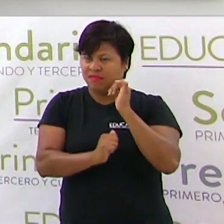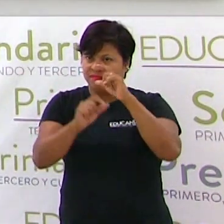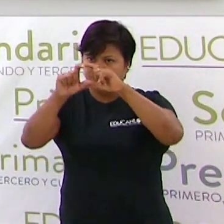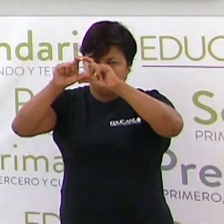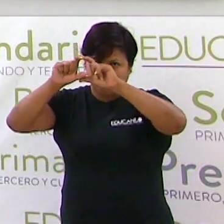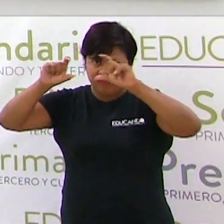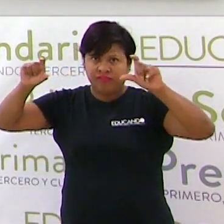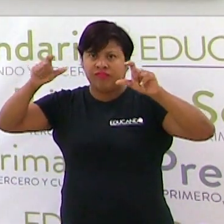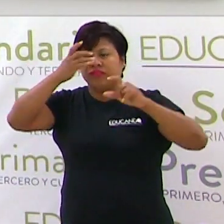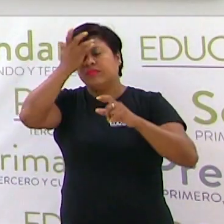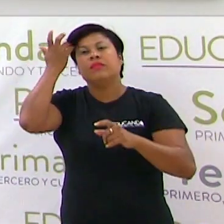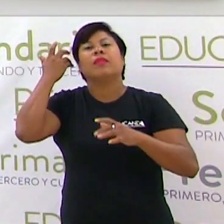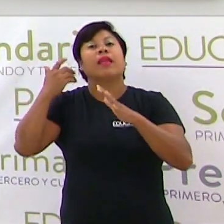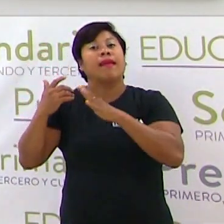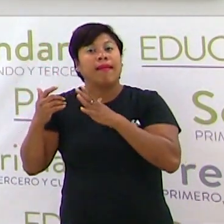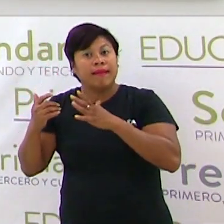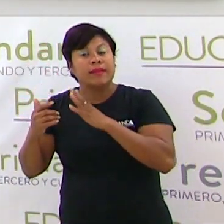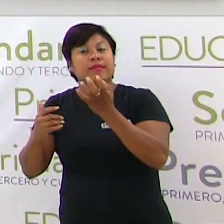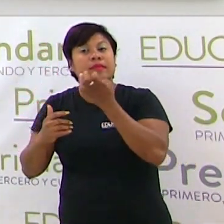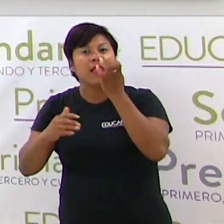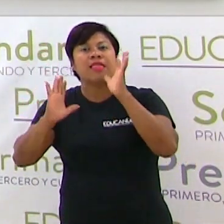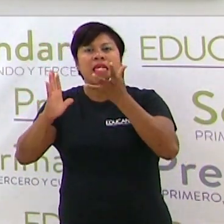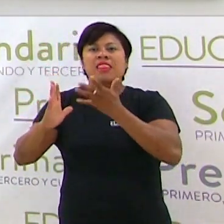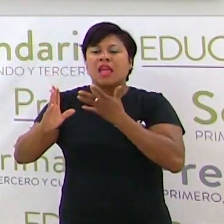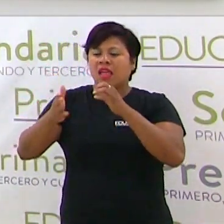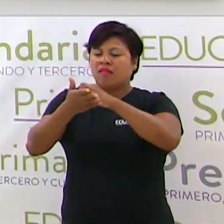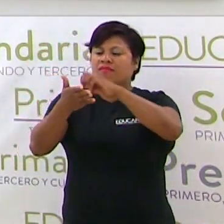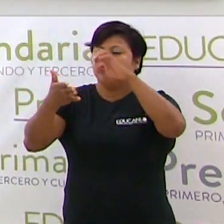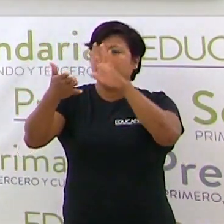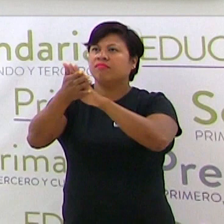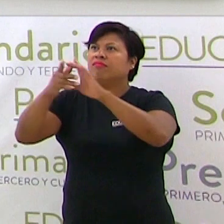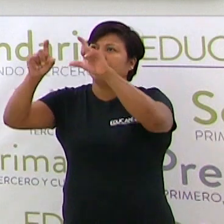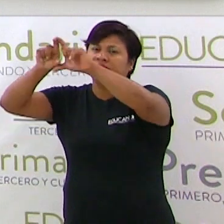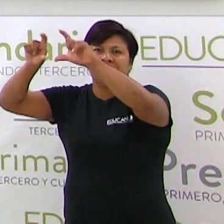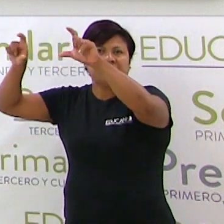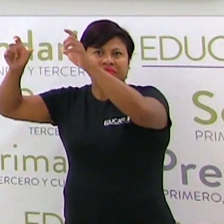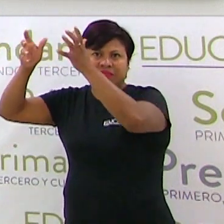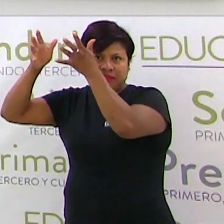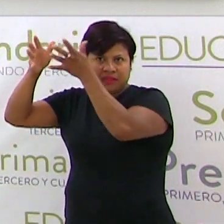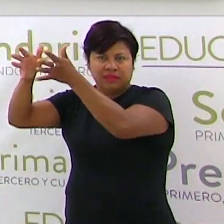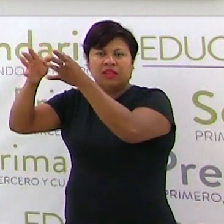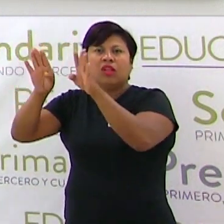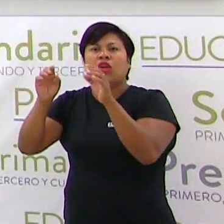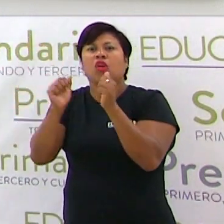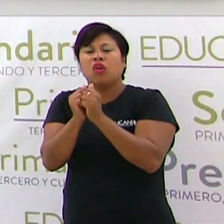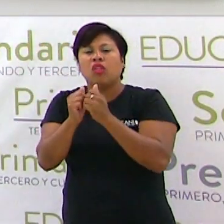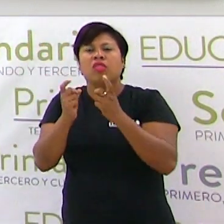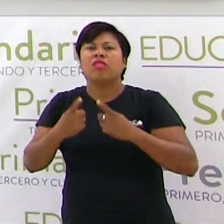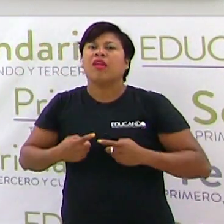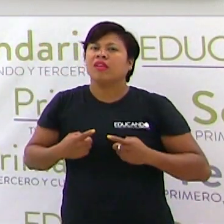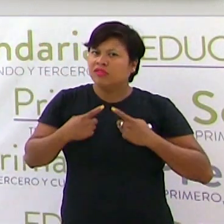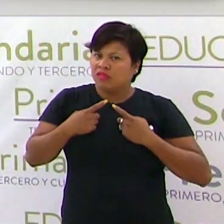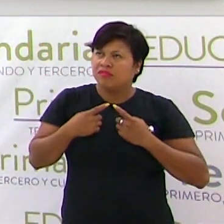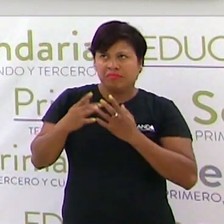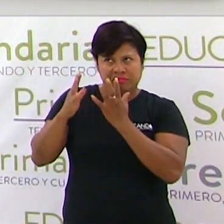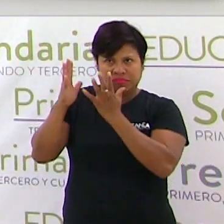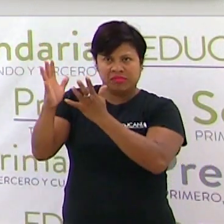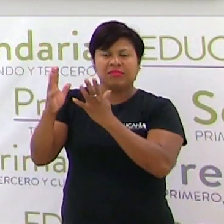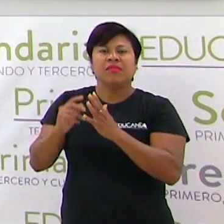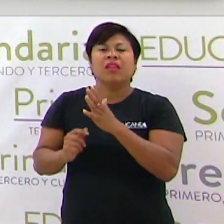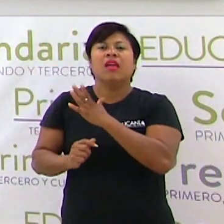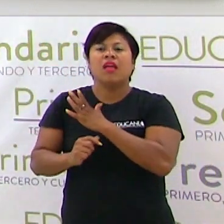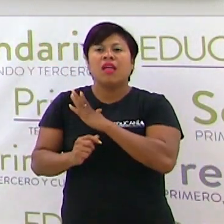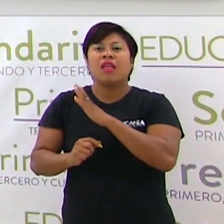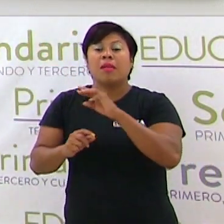Hay escuelas que ya tienen un membrete aquí con esos datos, hasta con la dirección. Entonces es importante que haya